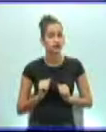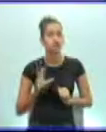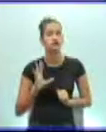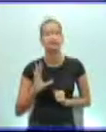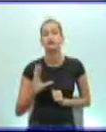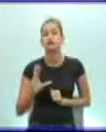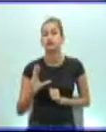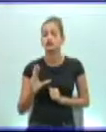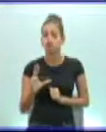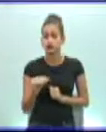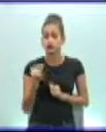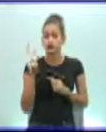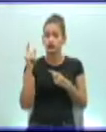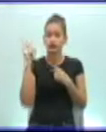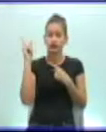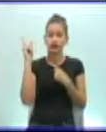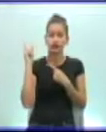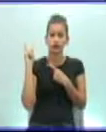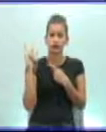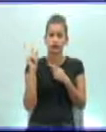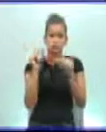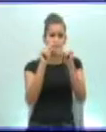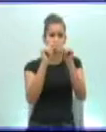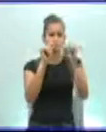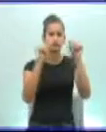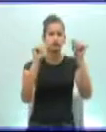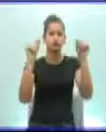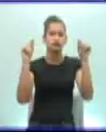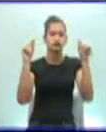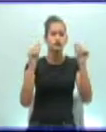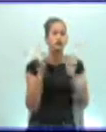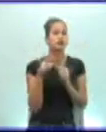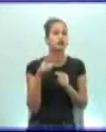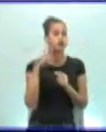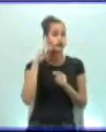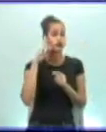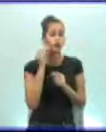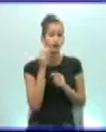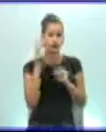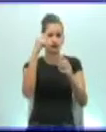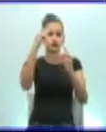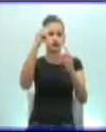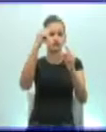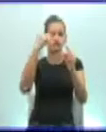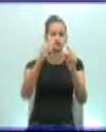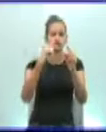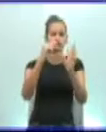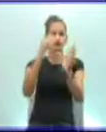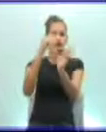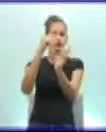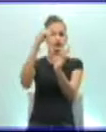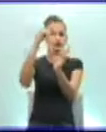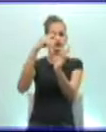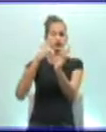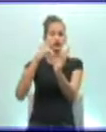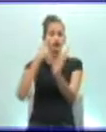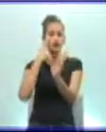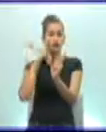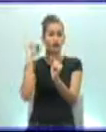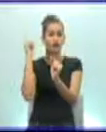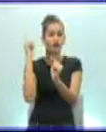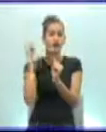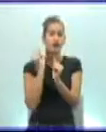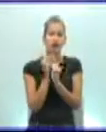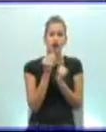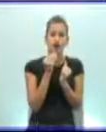en esta dirección web que les estoy mostrando, recuerden que podemos escanear el código QR que tenemos en la pantalla, podemos escanearlo, pero además les